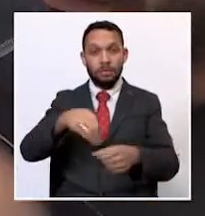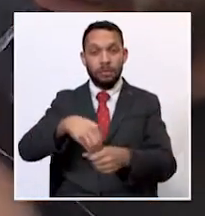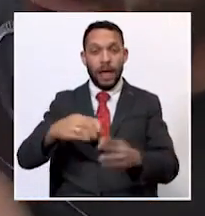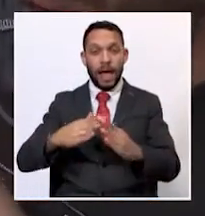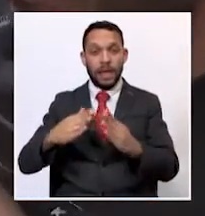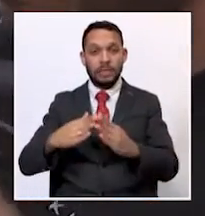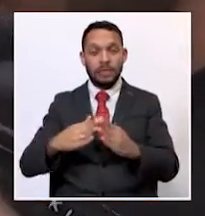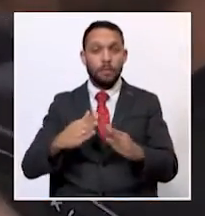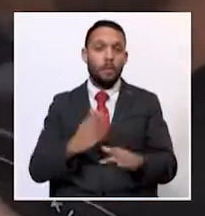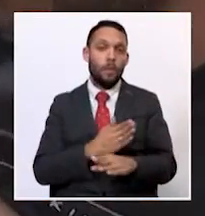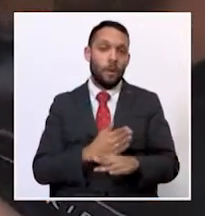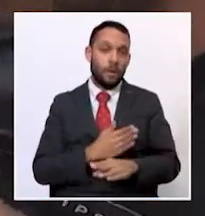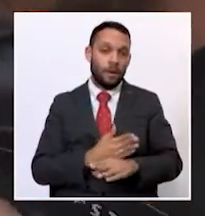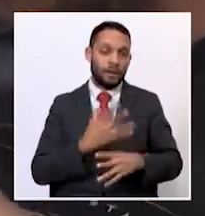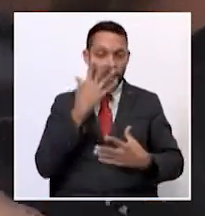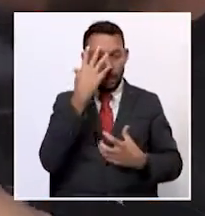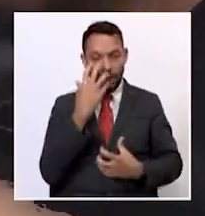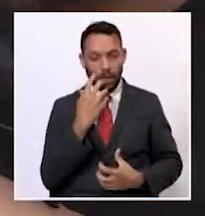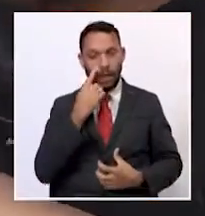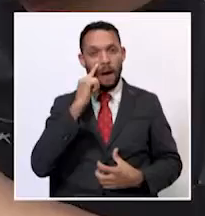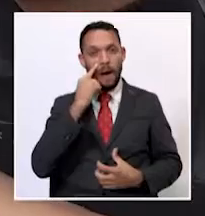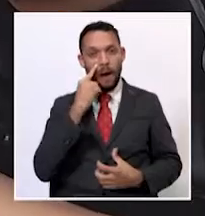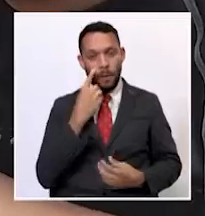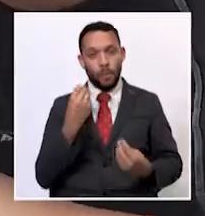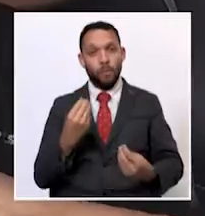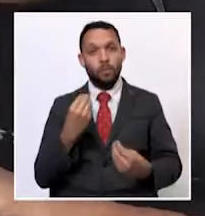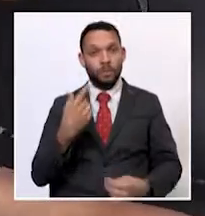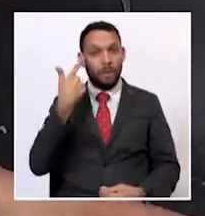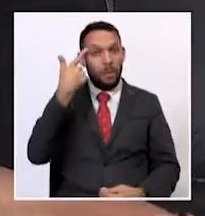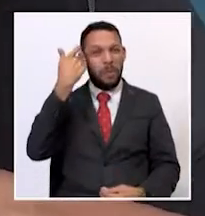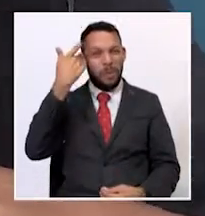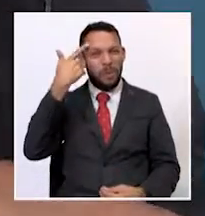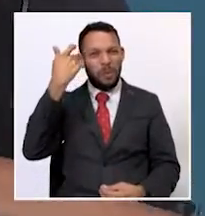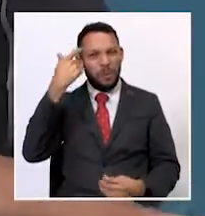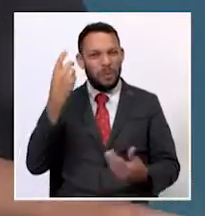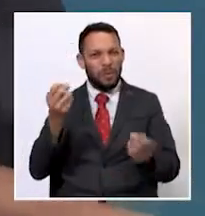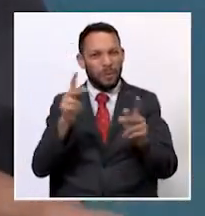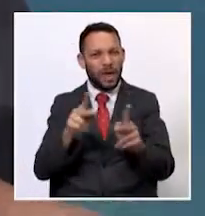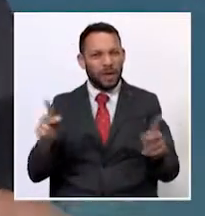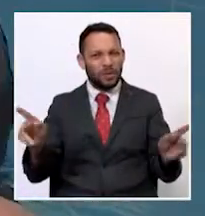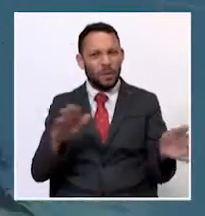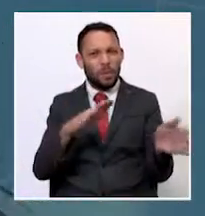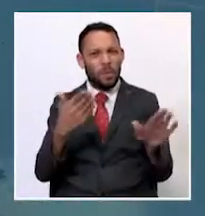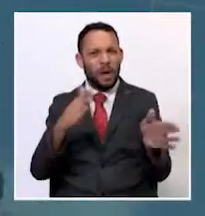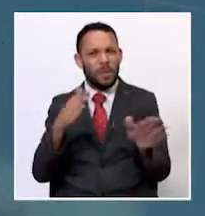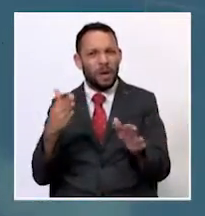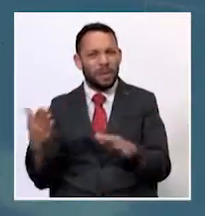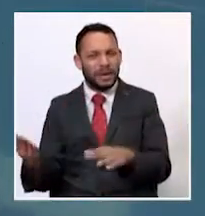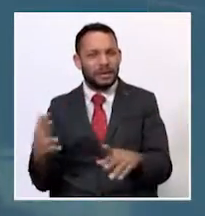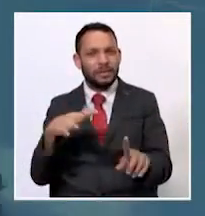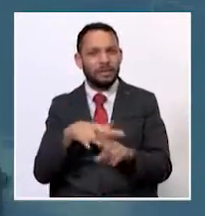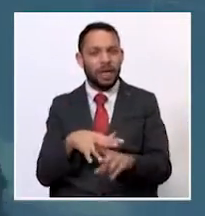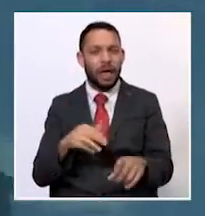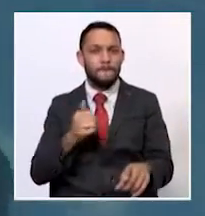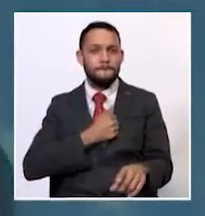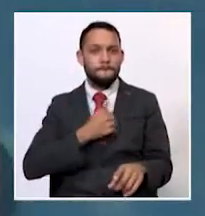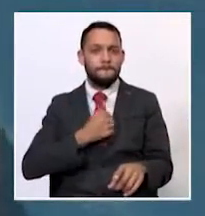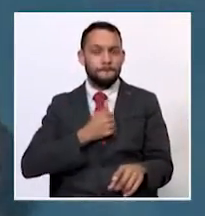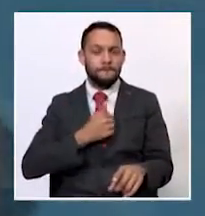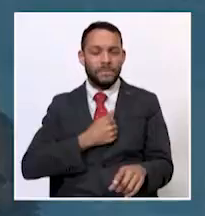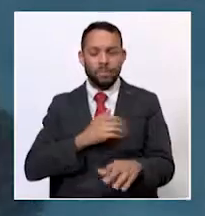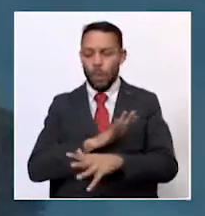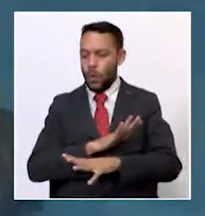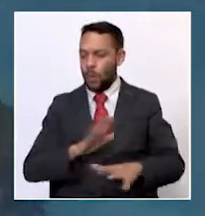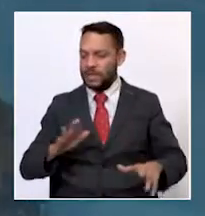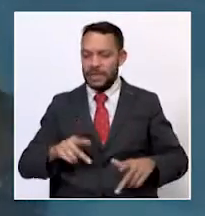Han visto en los programas de televisión cómo las tasas de suicidio están aumentando por la gran cantidad de toxinas sociales que estamos